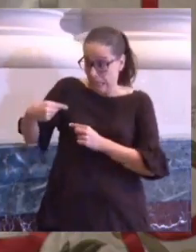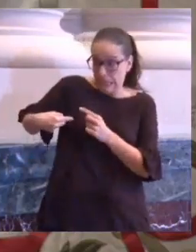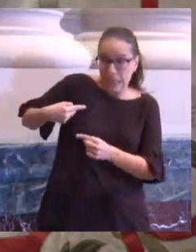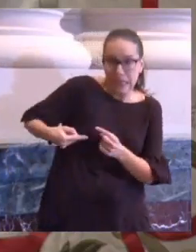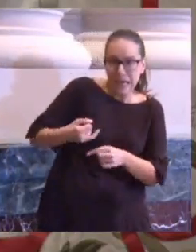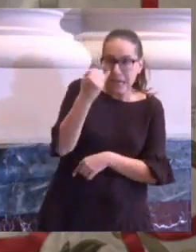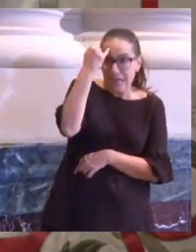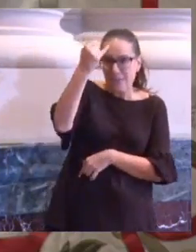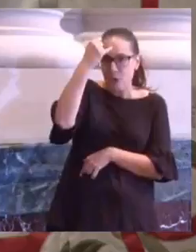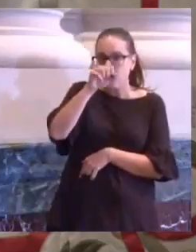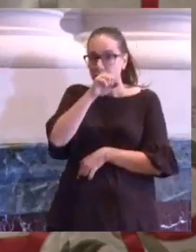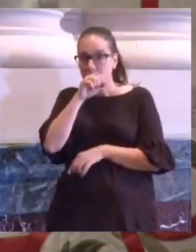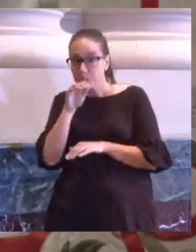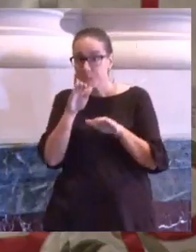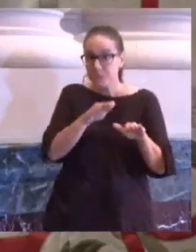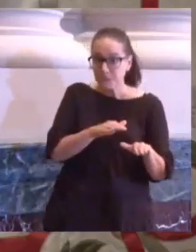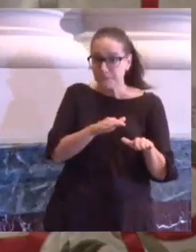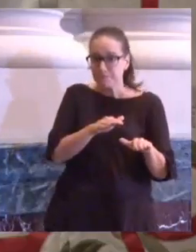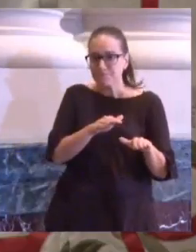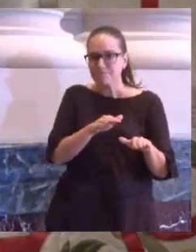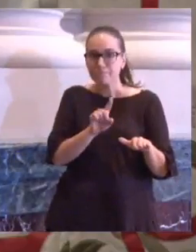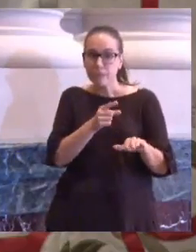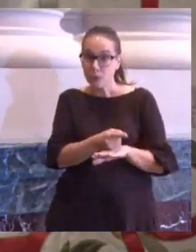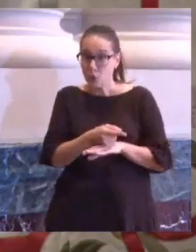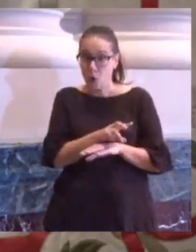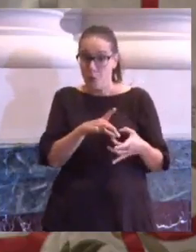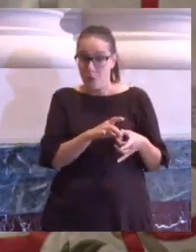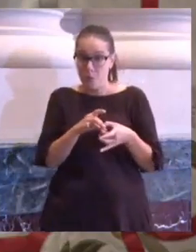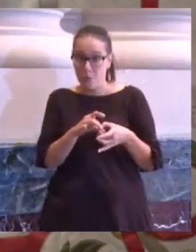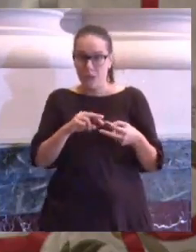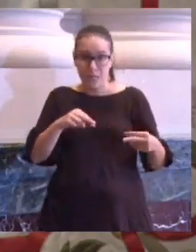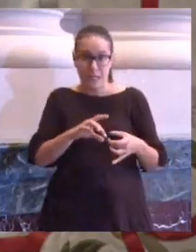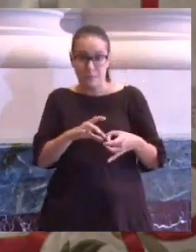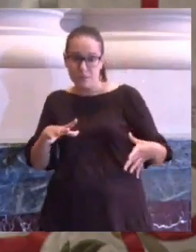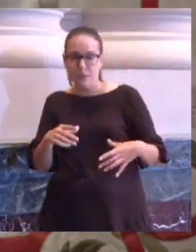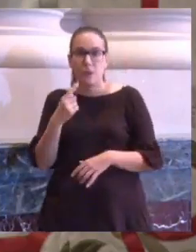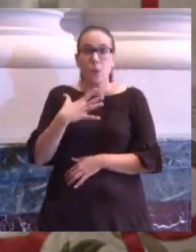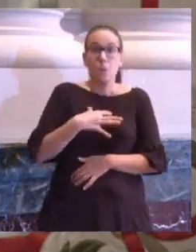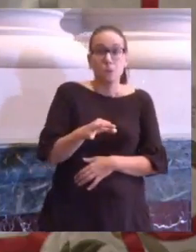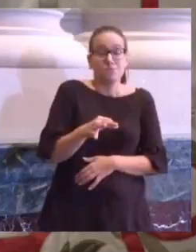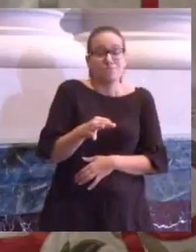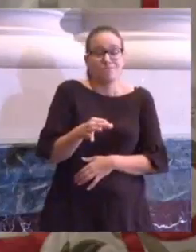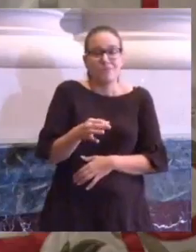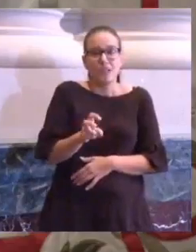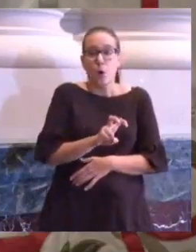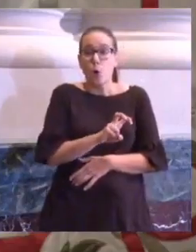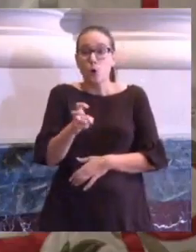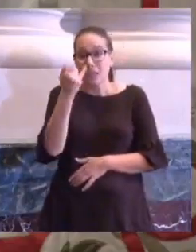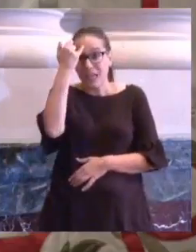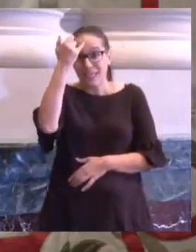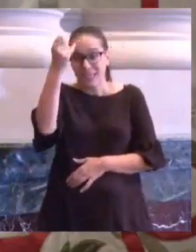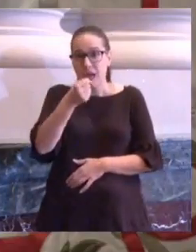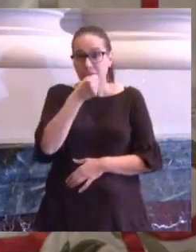ideológicas, parecería difícil que sus inclinaciones políticas fueran otras que las del Partido Socialista